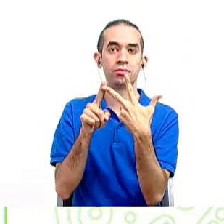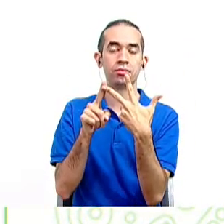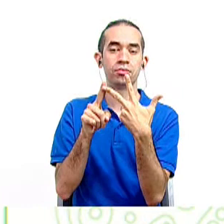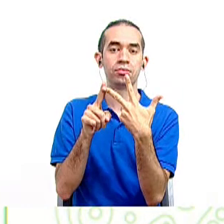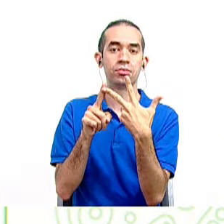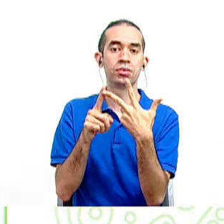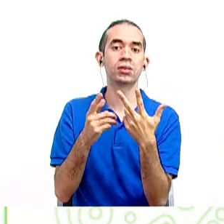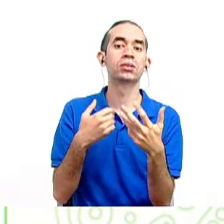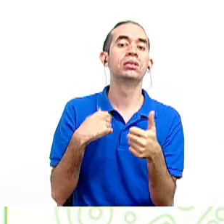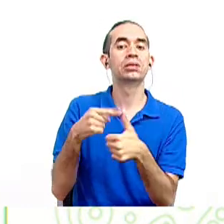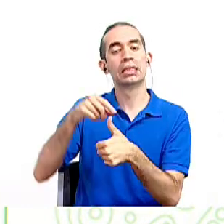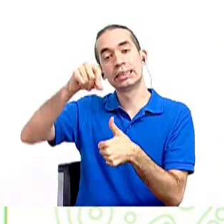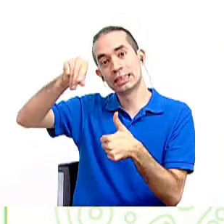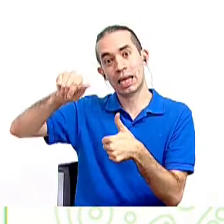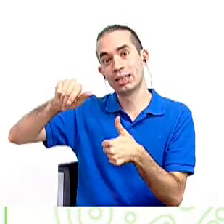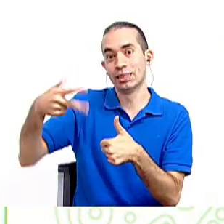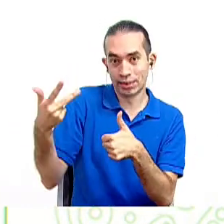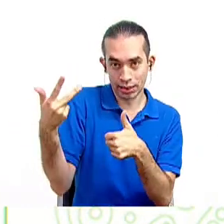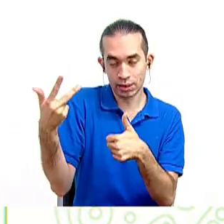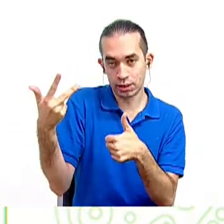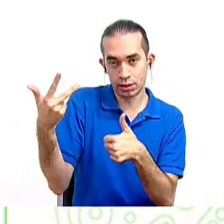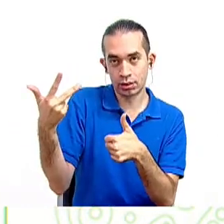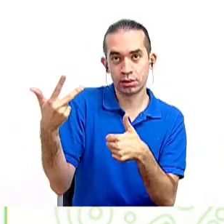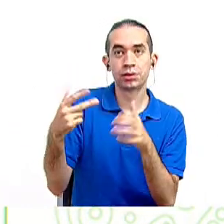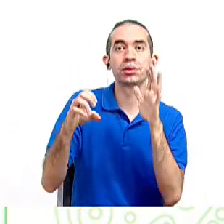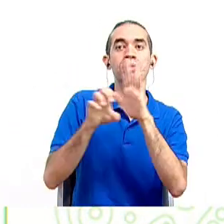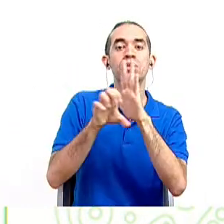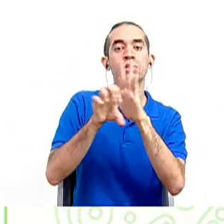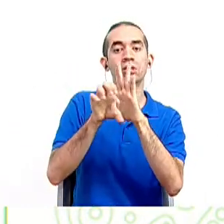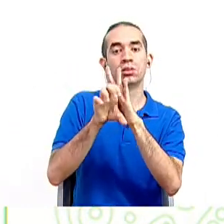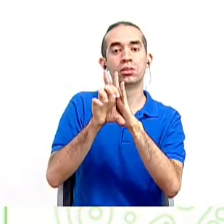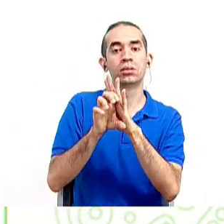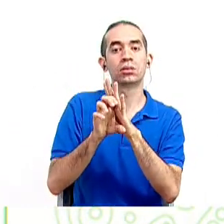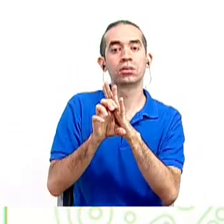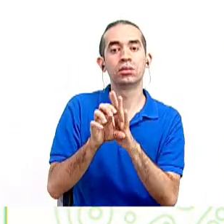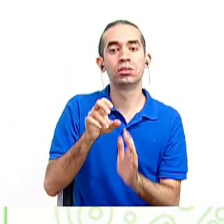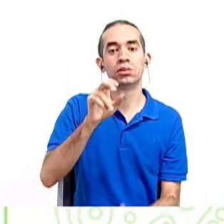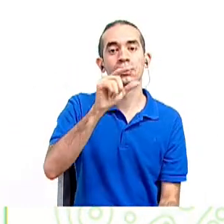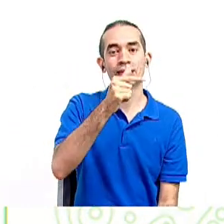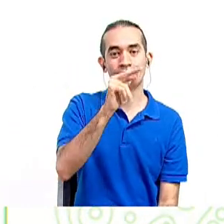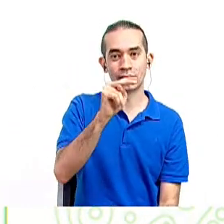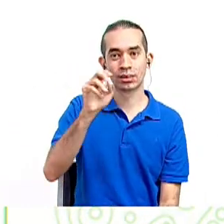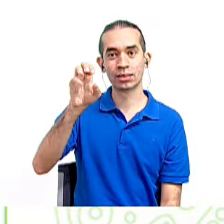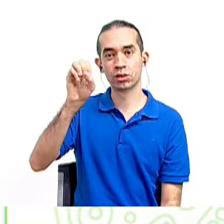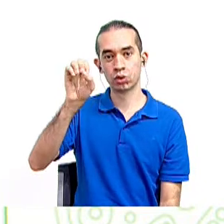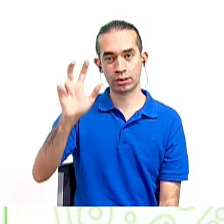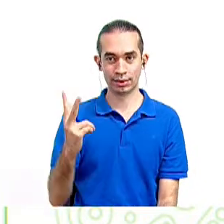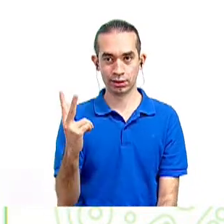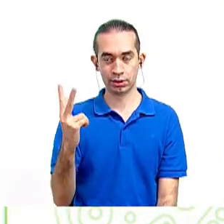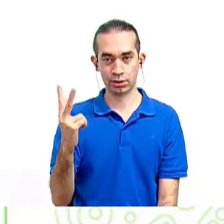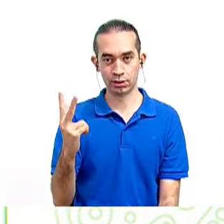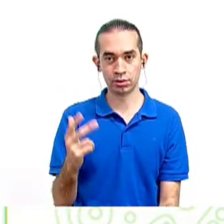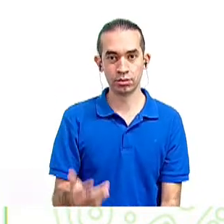diferentes tipos, las sales ternarias. Un ejemplo de eso sería el nitrato de plata.